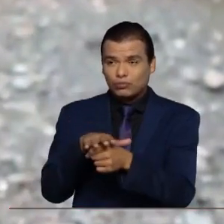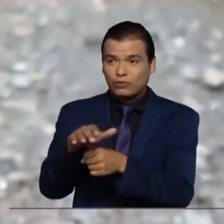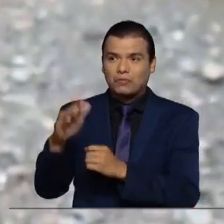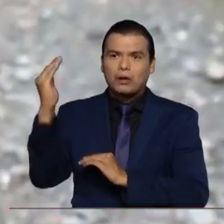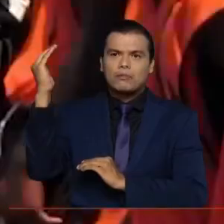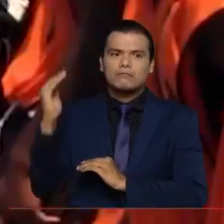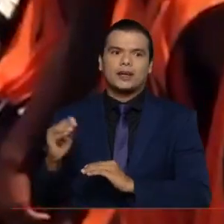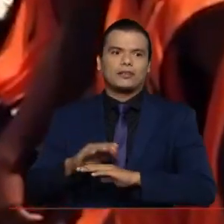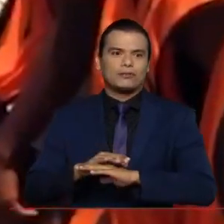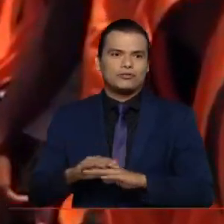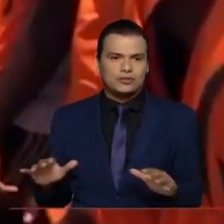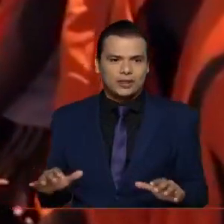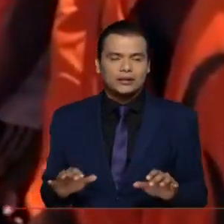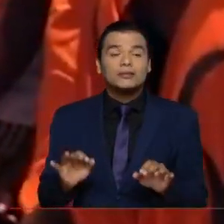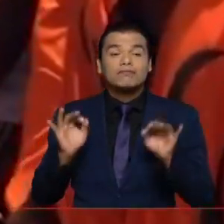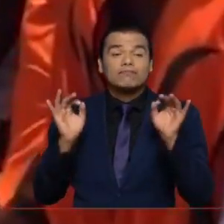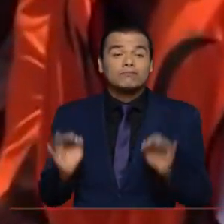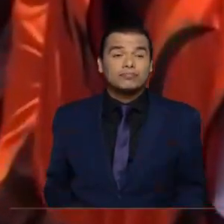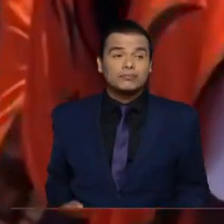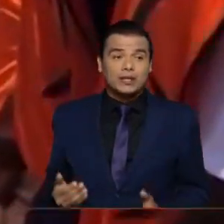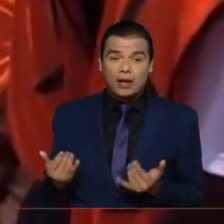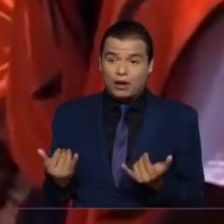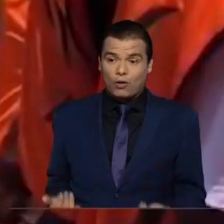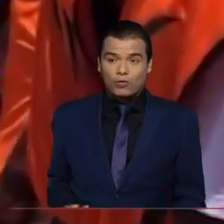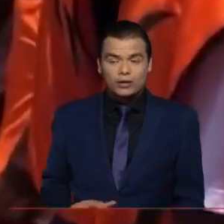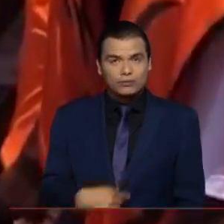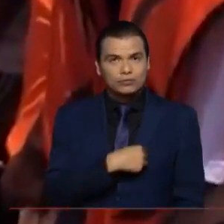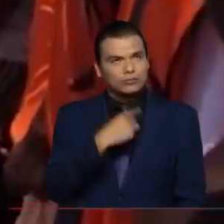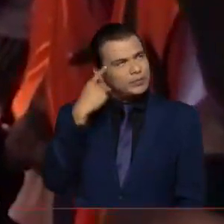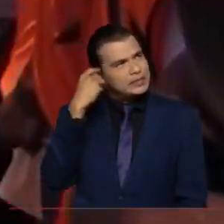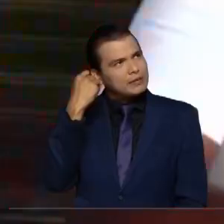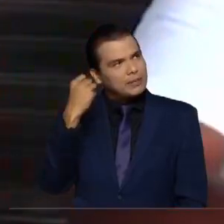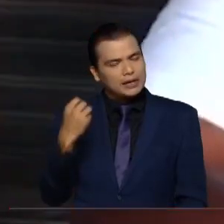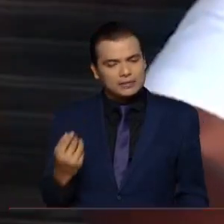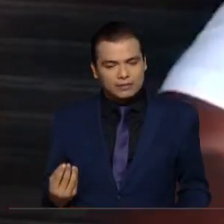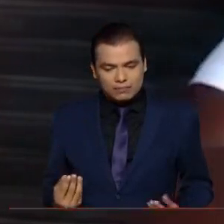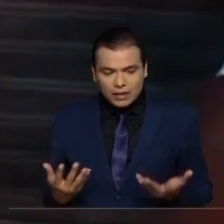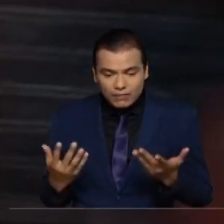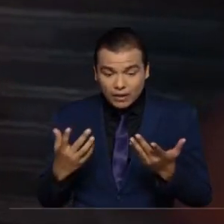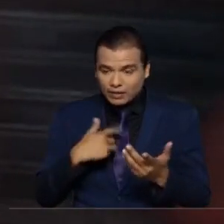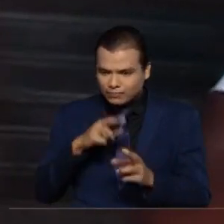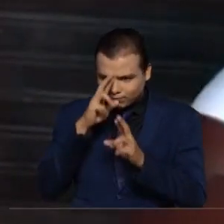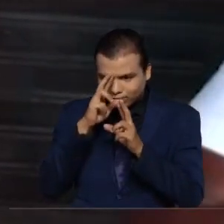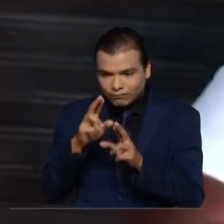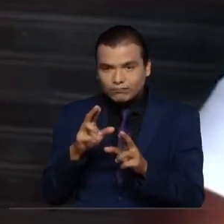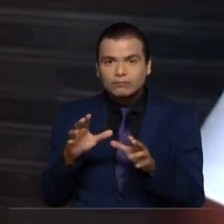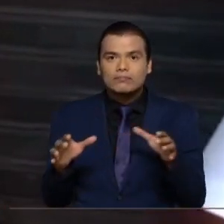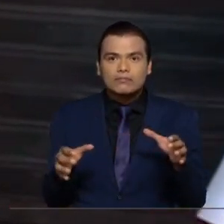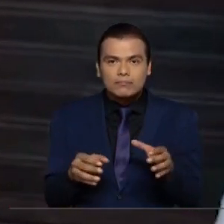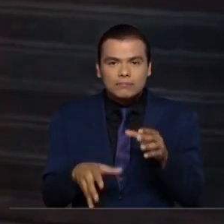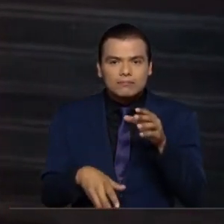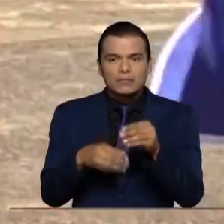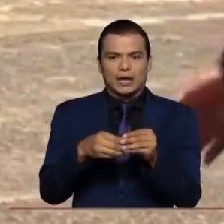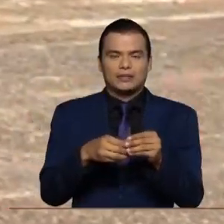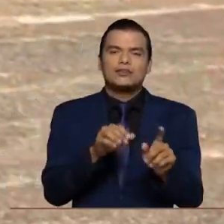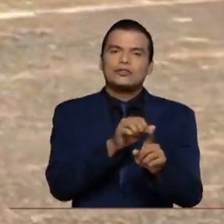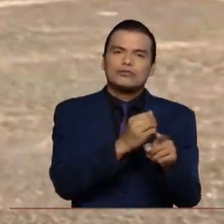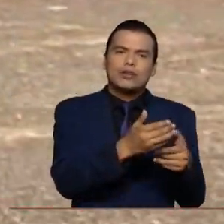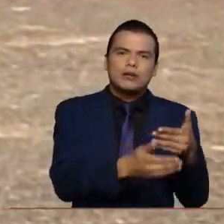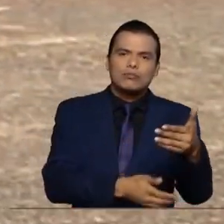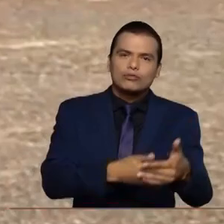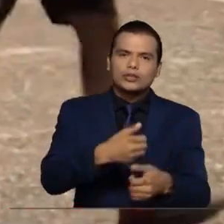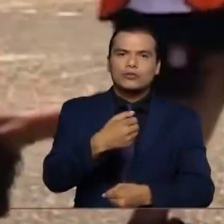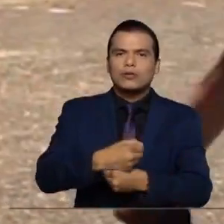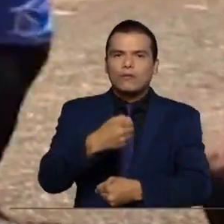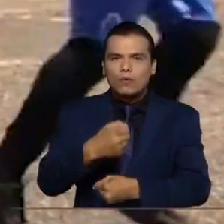avanzado mucho en poder respetar no solo la vida, sino la vida económica, la vida social,